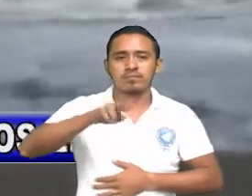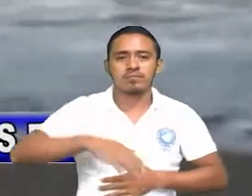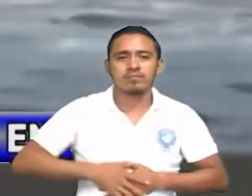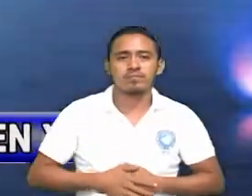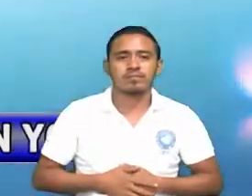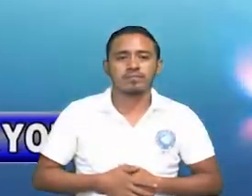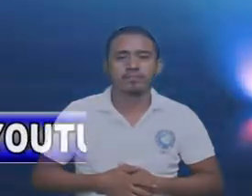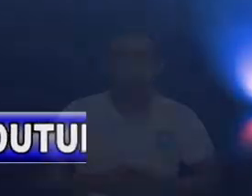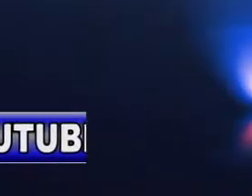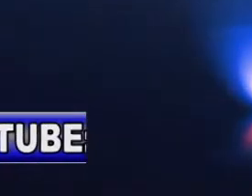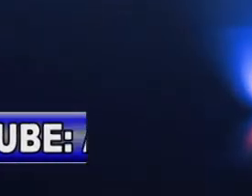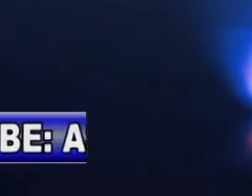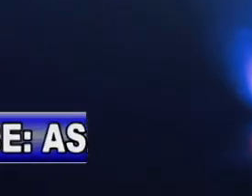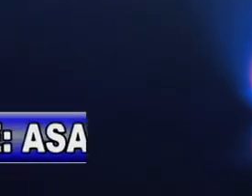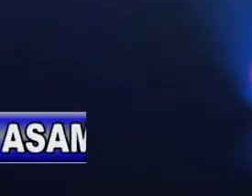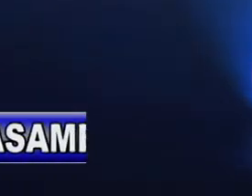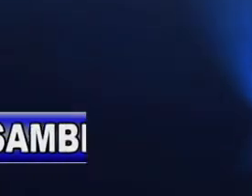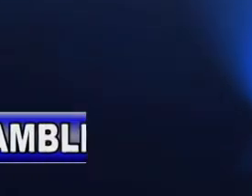Suárez.